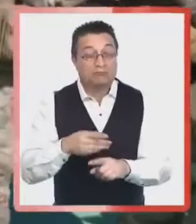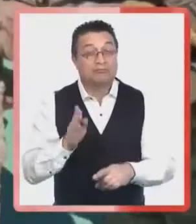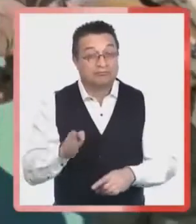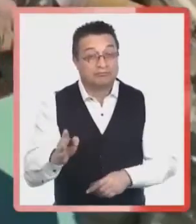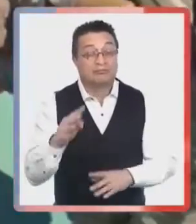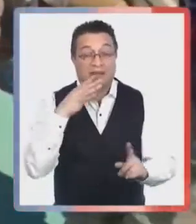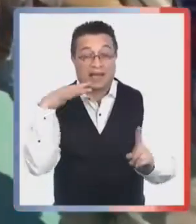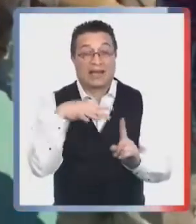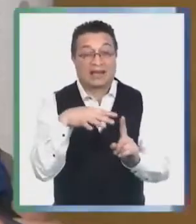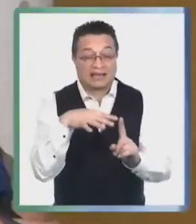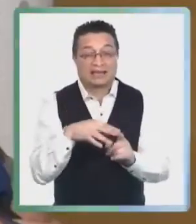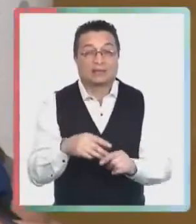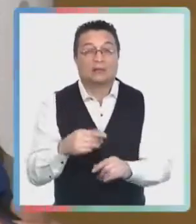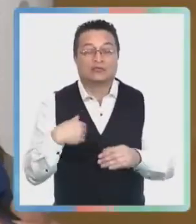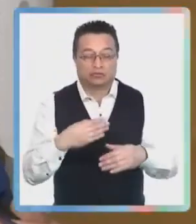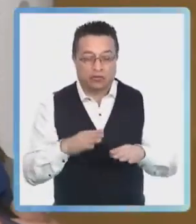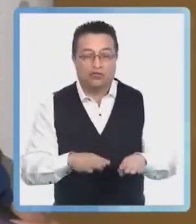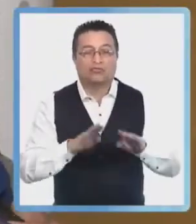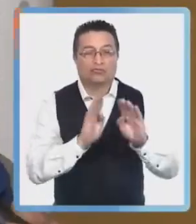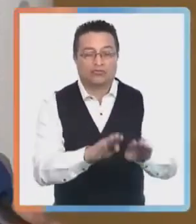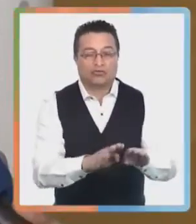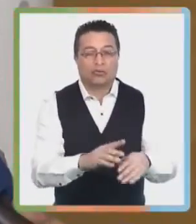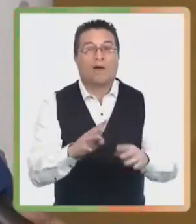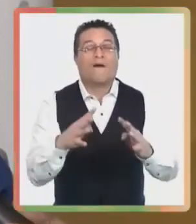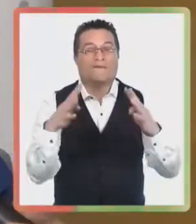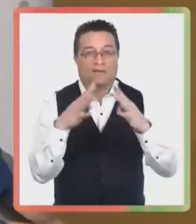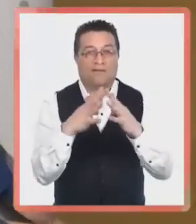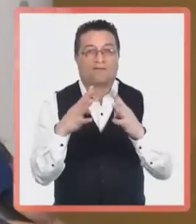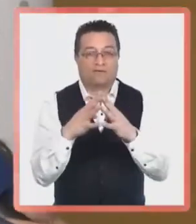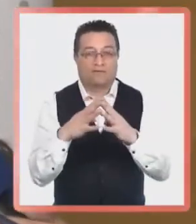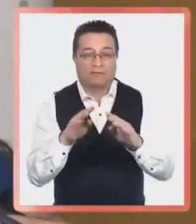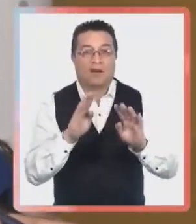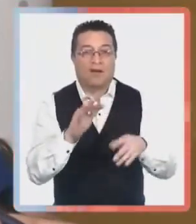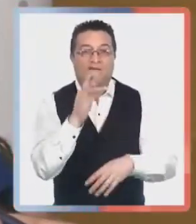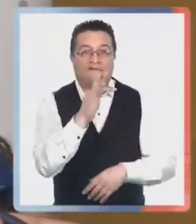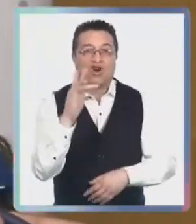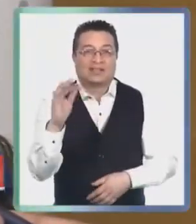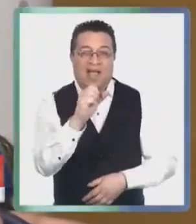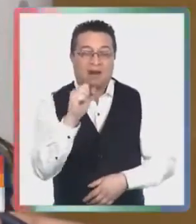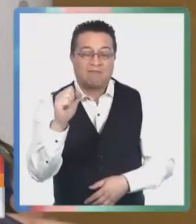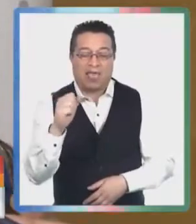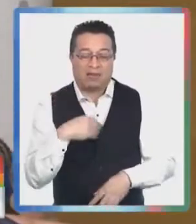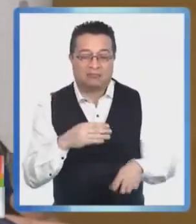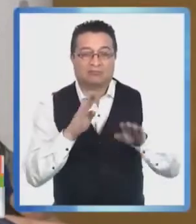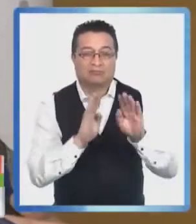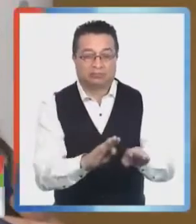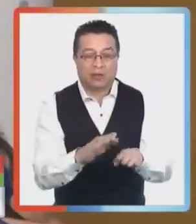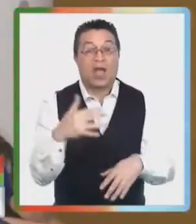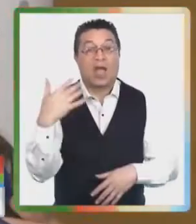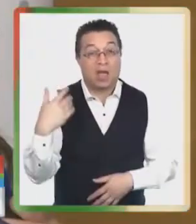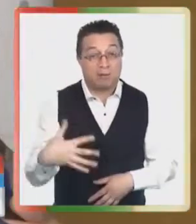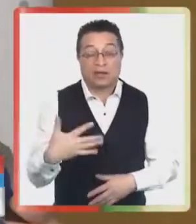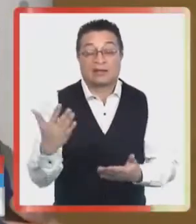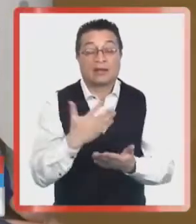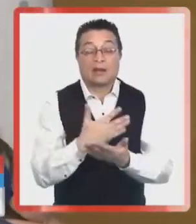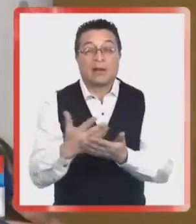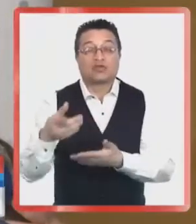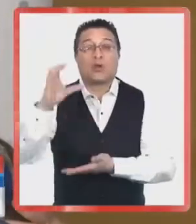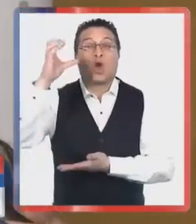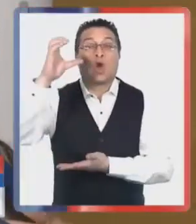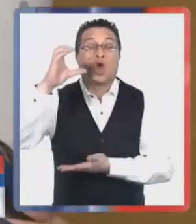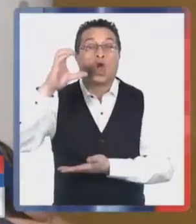críticas. Dar un respaldo a las Fuerzas Armadas. Creo que es muy importante, a propósito de lo que pasó con